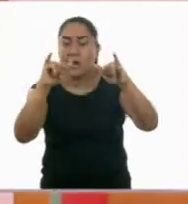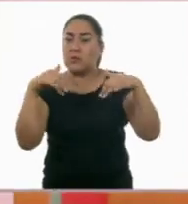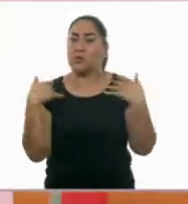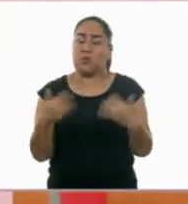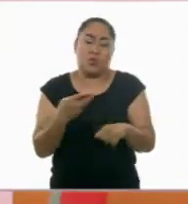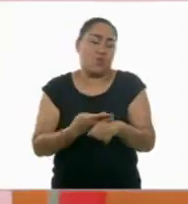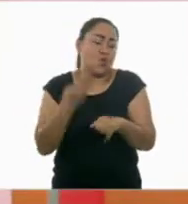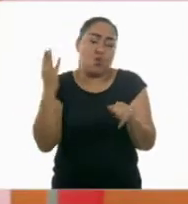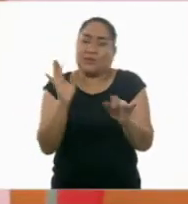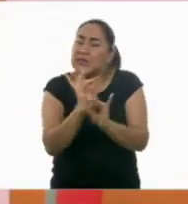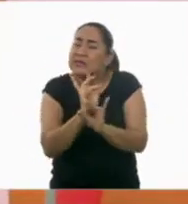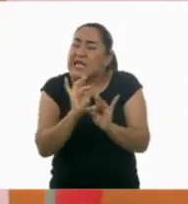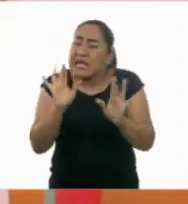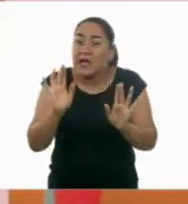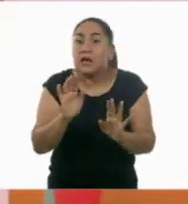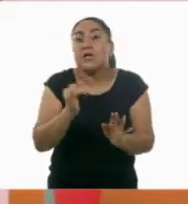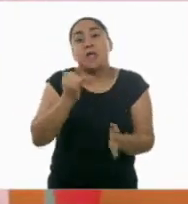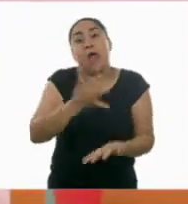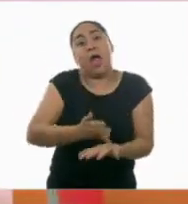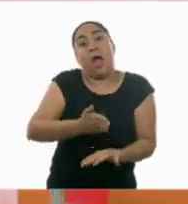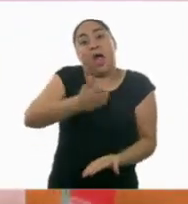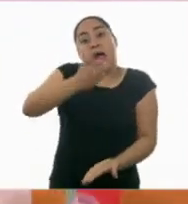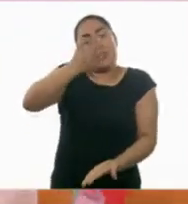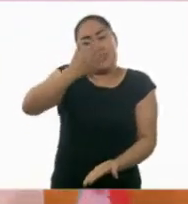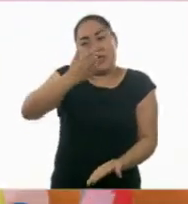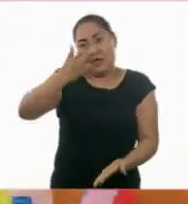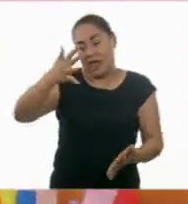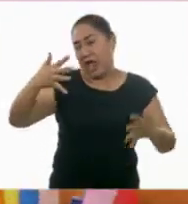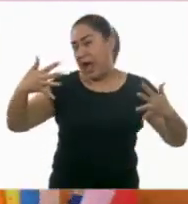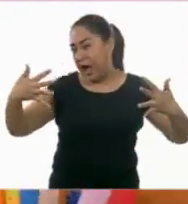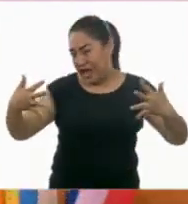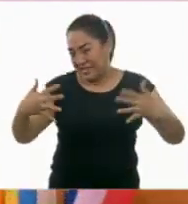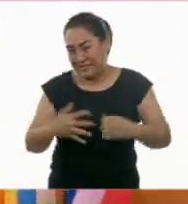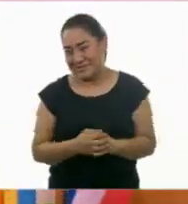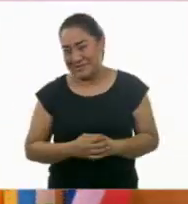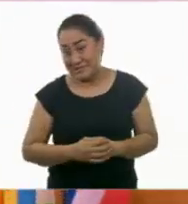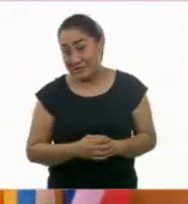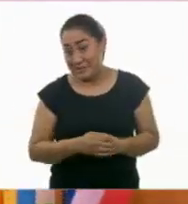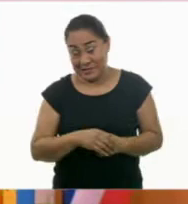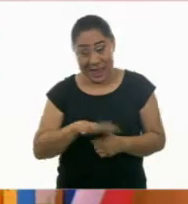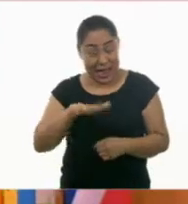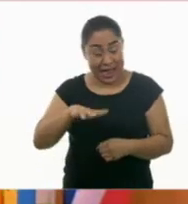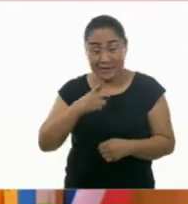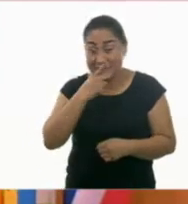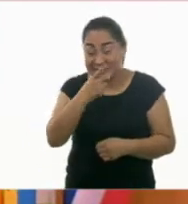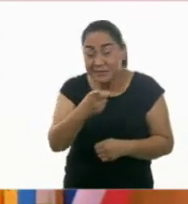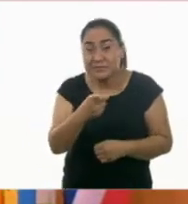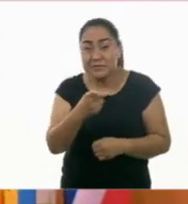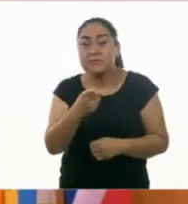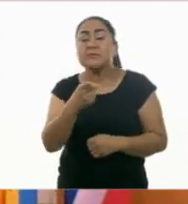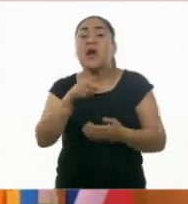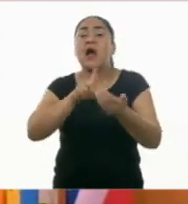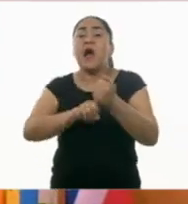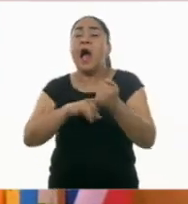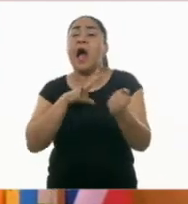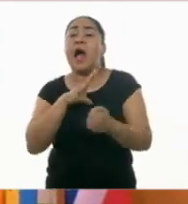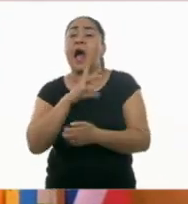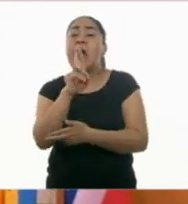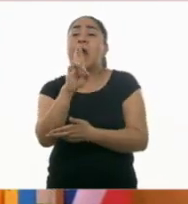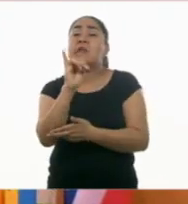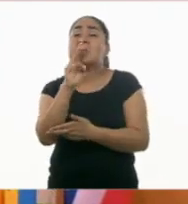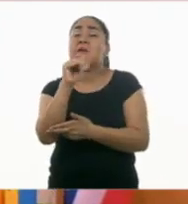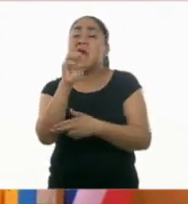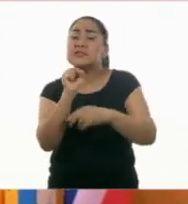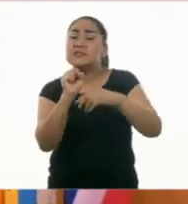sagrada y muy agrandada. Esto que pasa en la canción son rimas, porque se parece